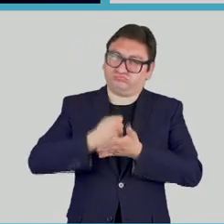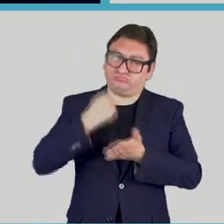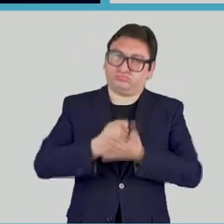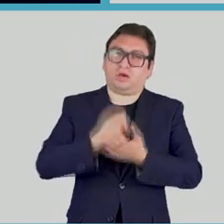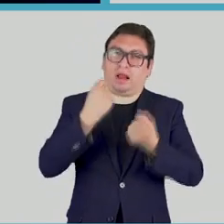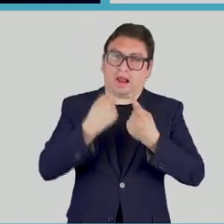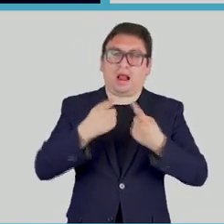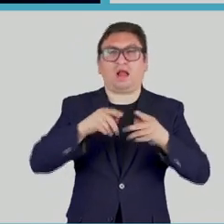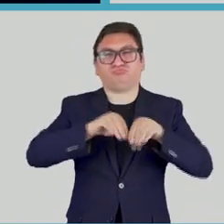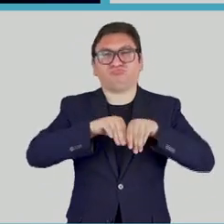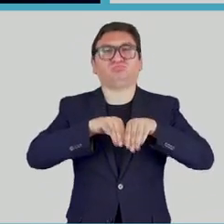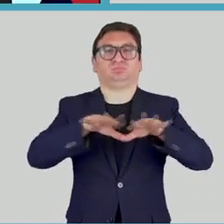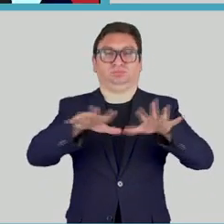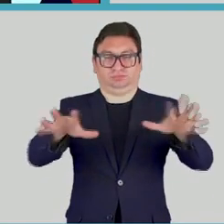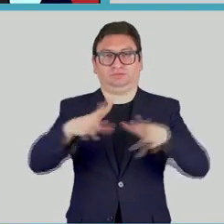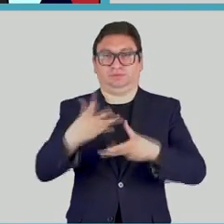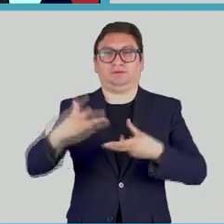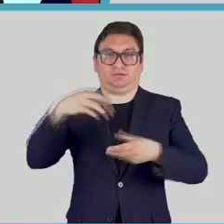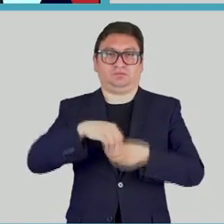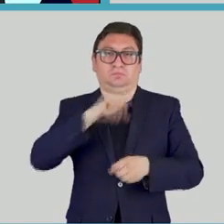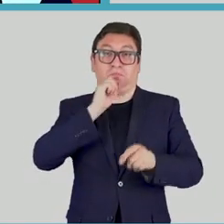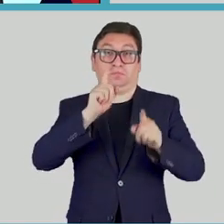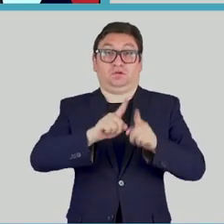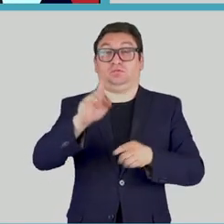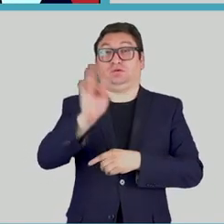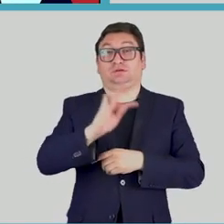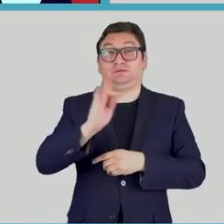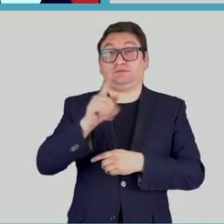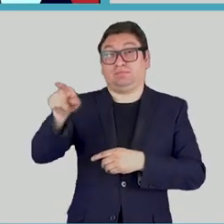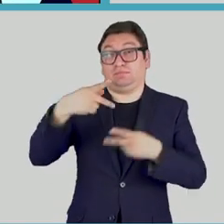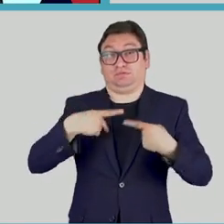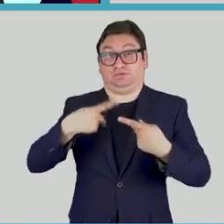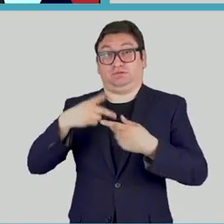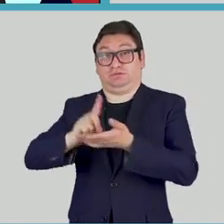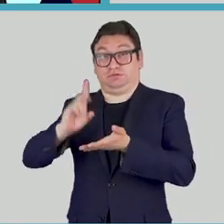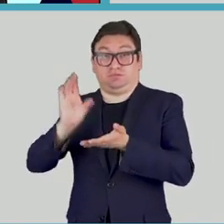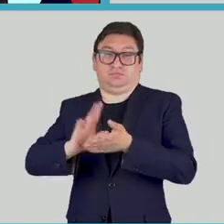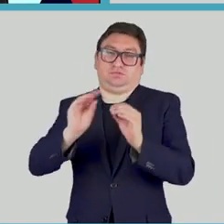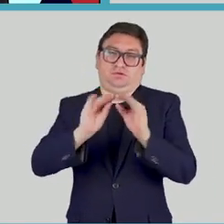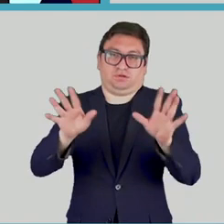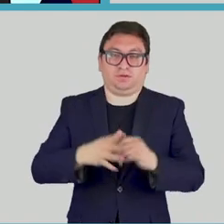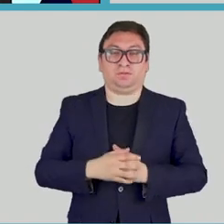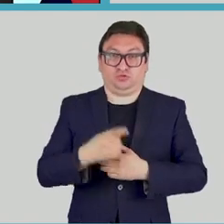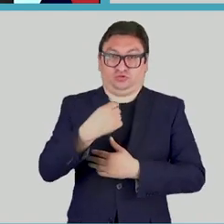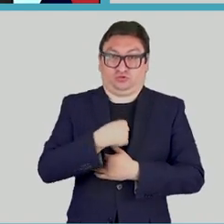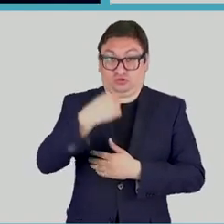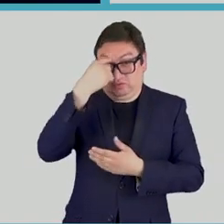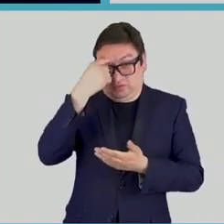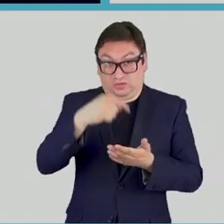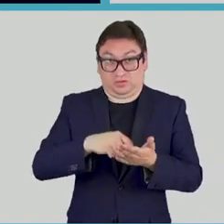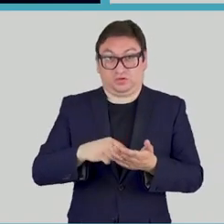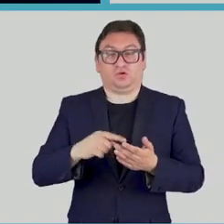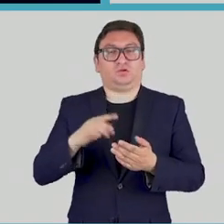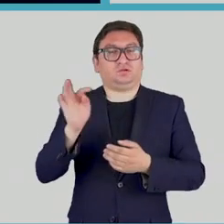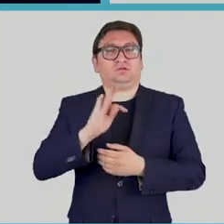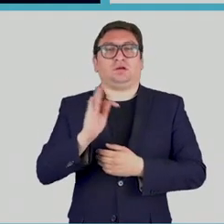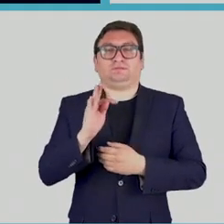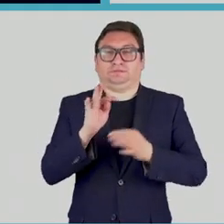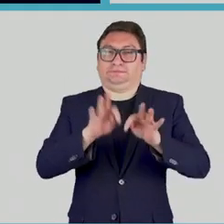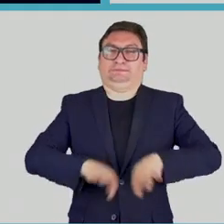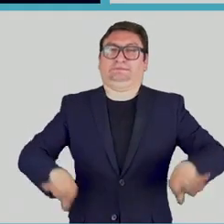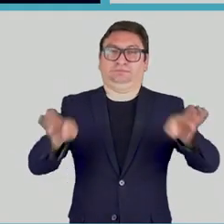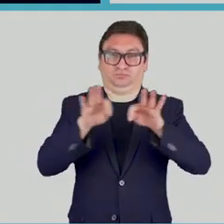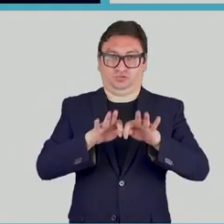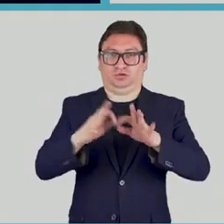se ve forzado ciertos ejercicios de inclusión y lo mismo podría suceder con personas con discapacidad sin duda yo creo que en algún momento